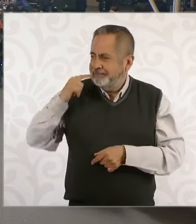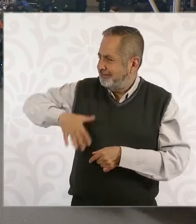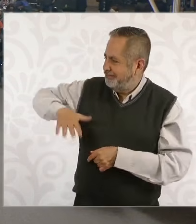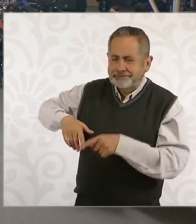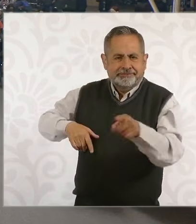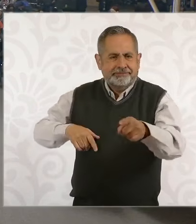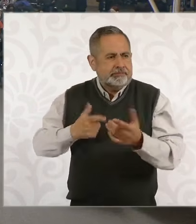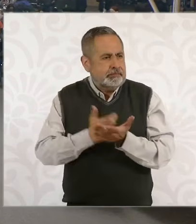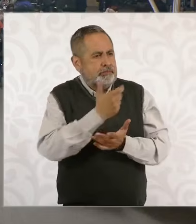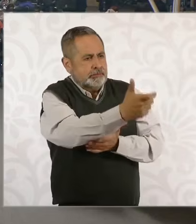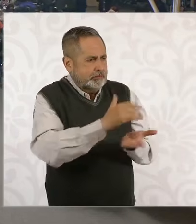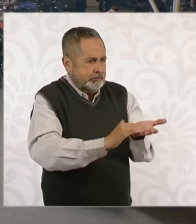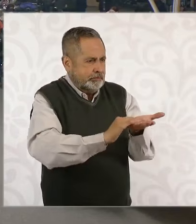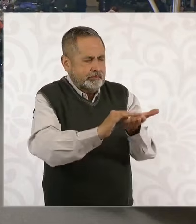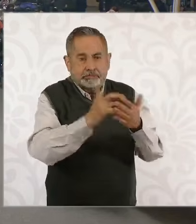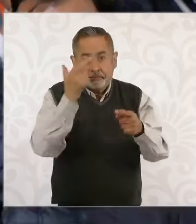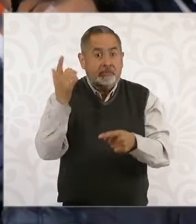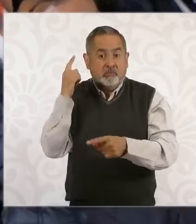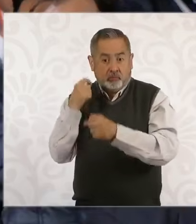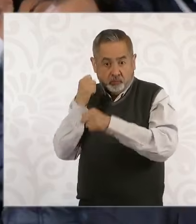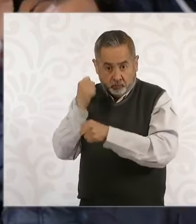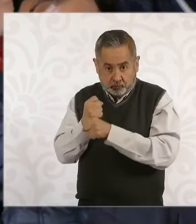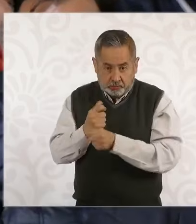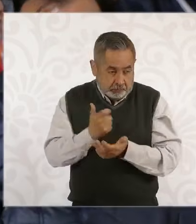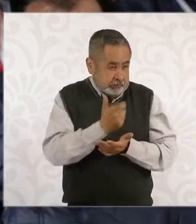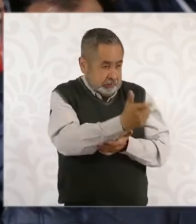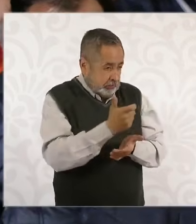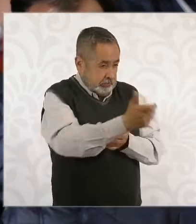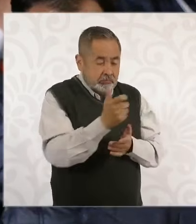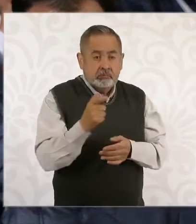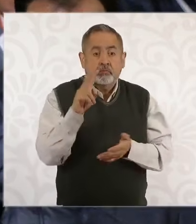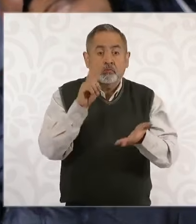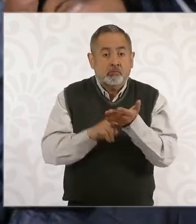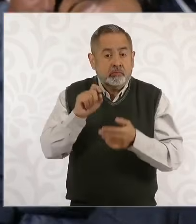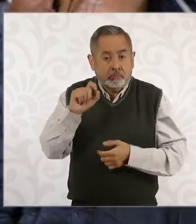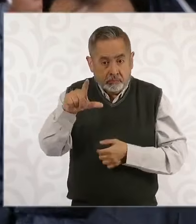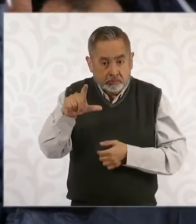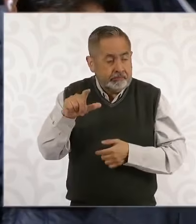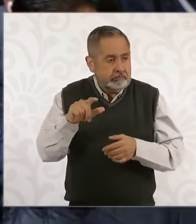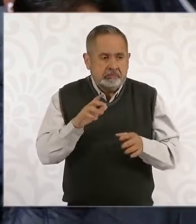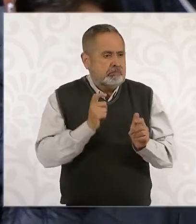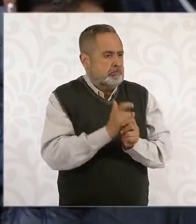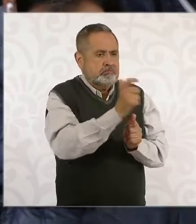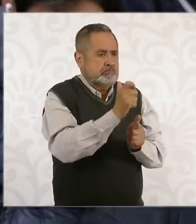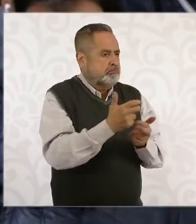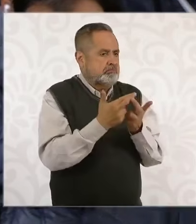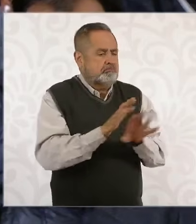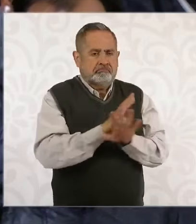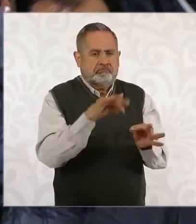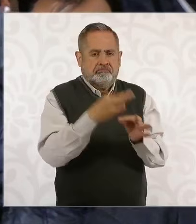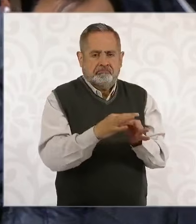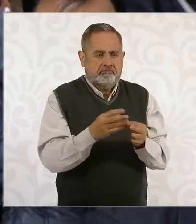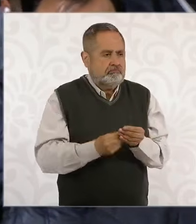los proveedores. Se había mencionado en el plan desde el año pasado que se prevé que para 2027 ya logre la autosuficiencia en cuanto a recursos, vaya, sin la